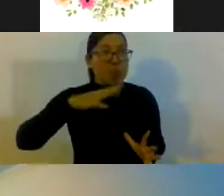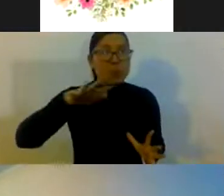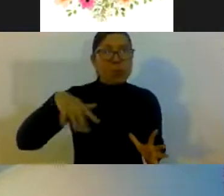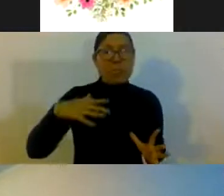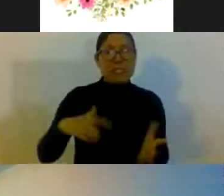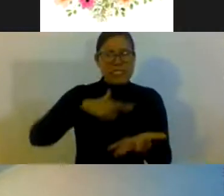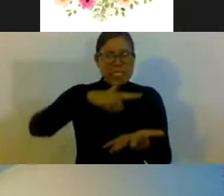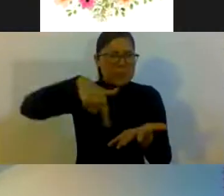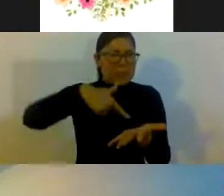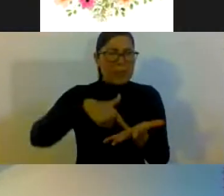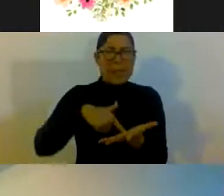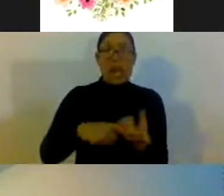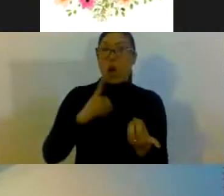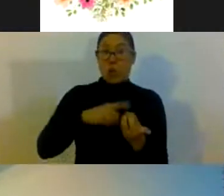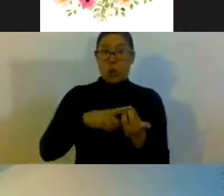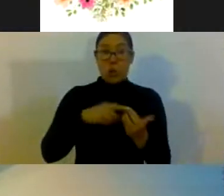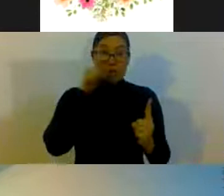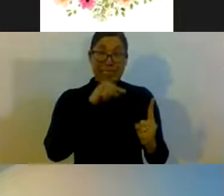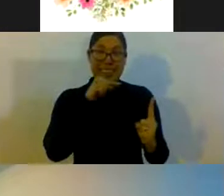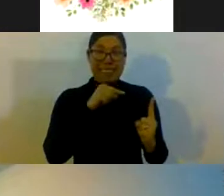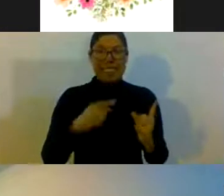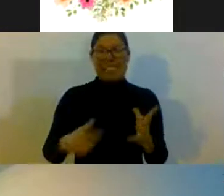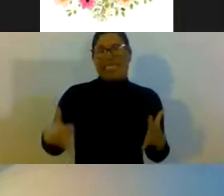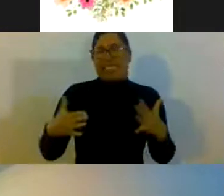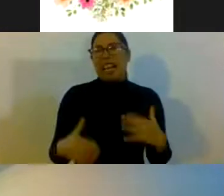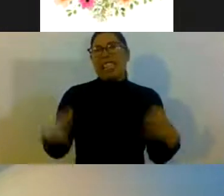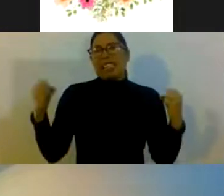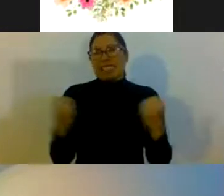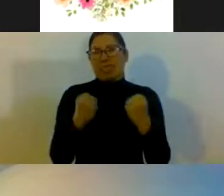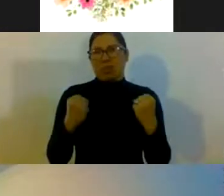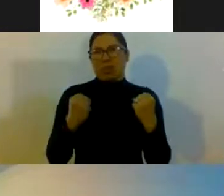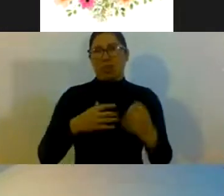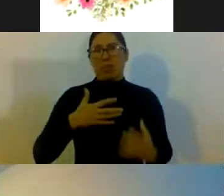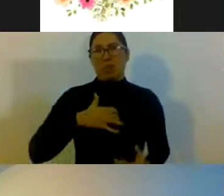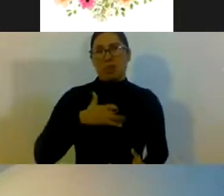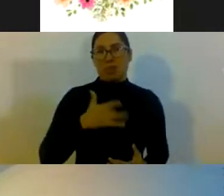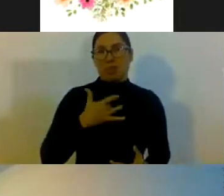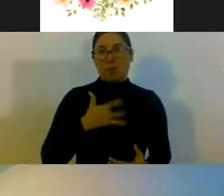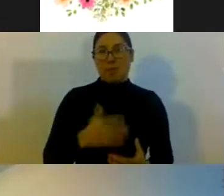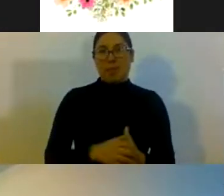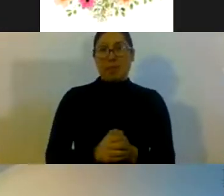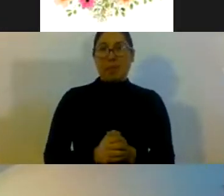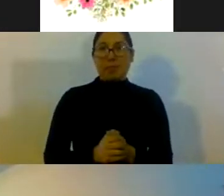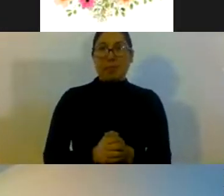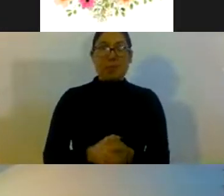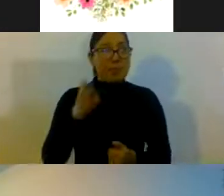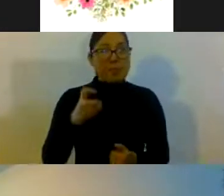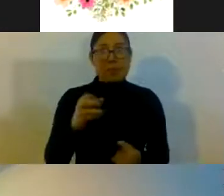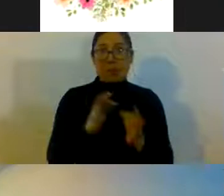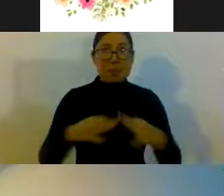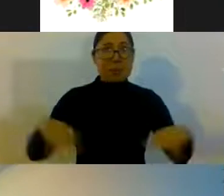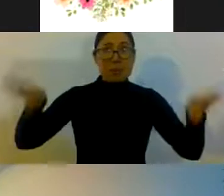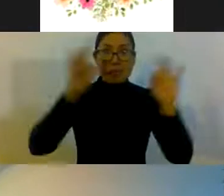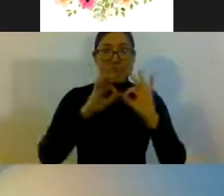segura. Y es algo bien importante de lo que se habla incluso en la primera infancia, que decimos que niños y niñas buscan tocar base